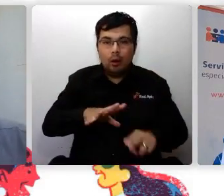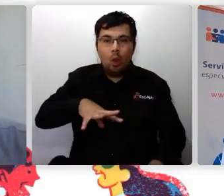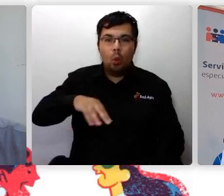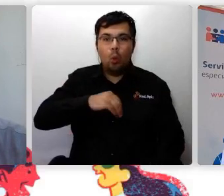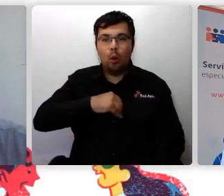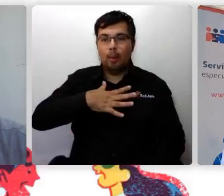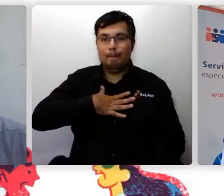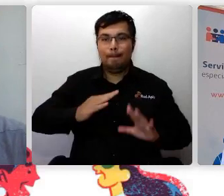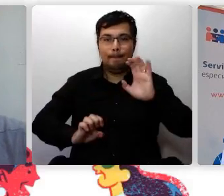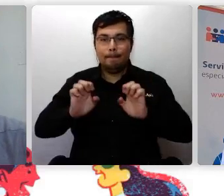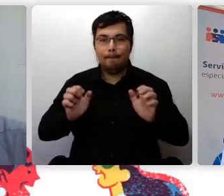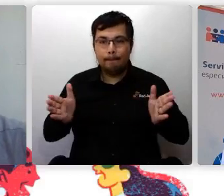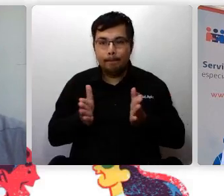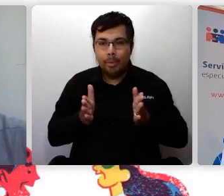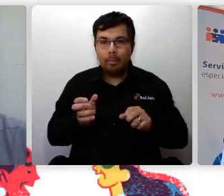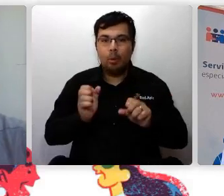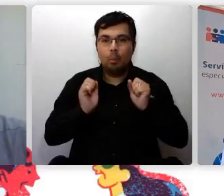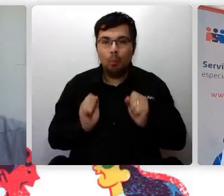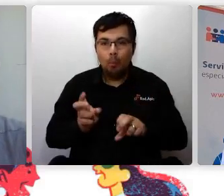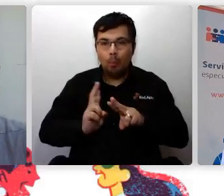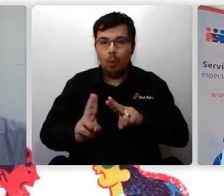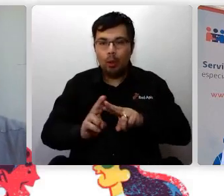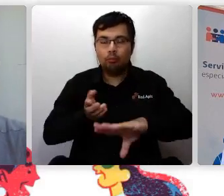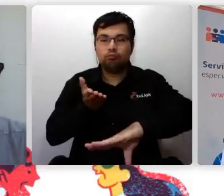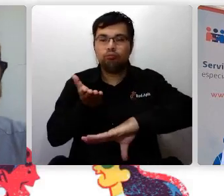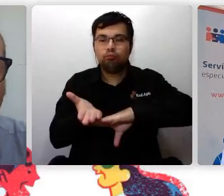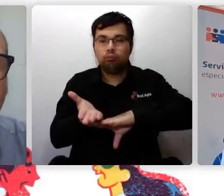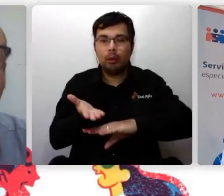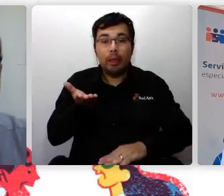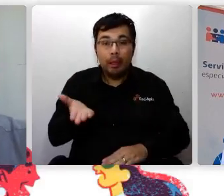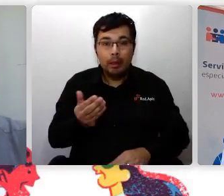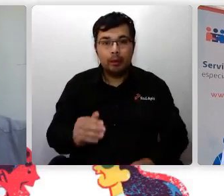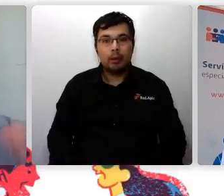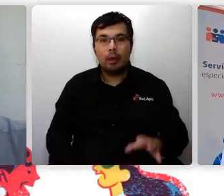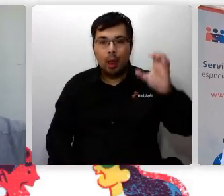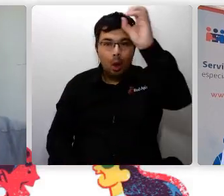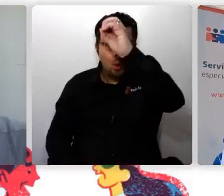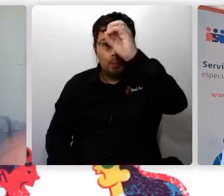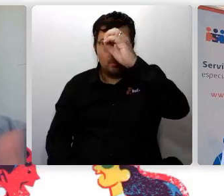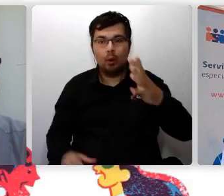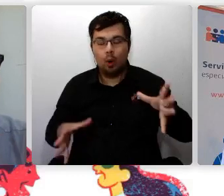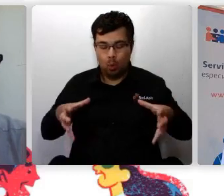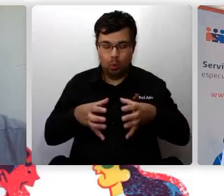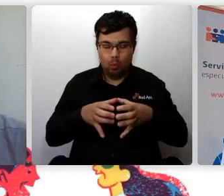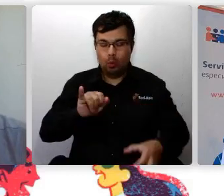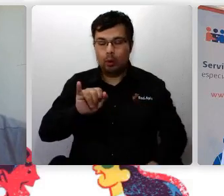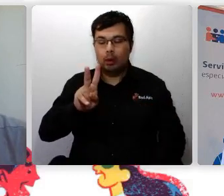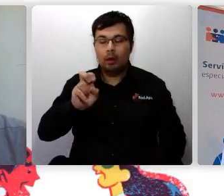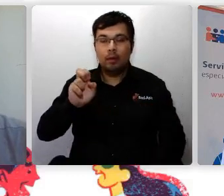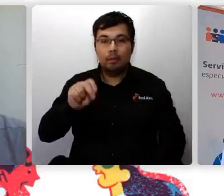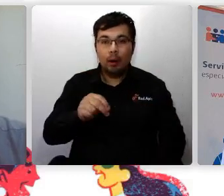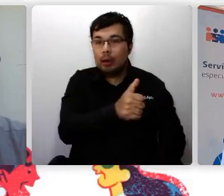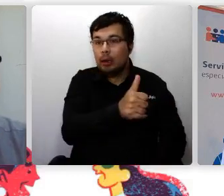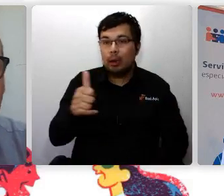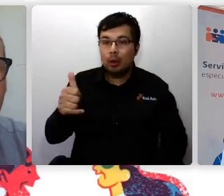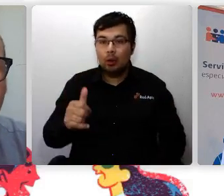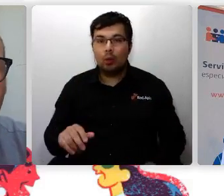vista de poder generar estas solicitudes y desde esa perspectiva el equipo de Iván y de todos los que hacen posible la Defensoría